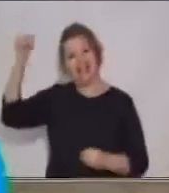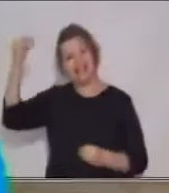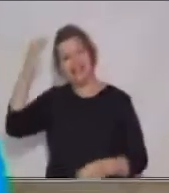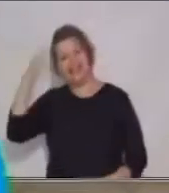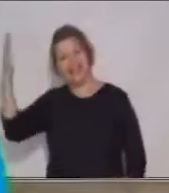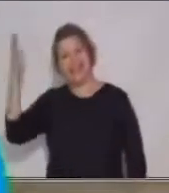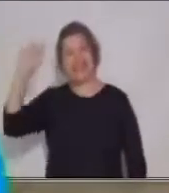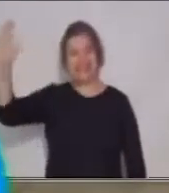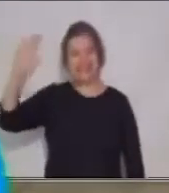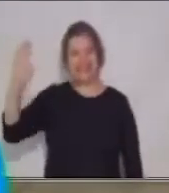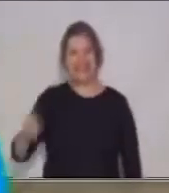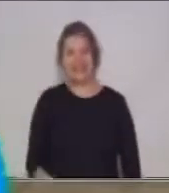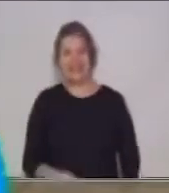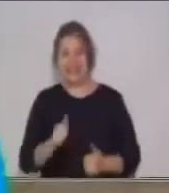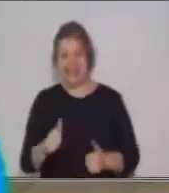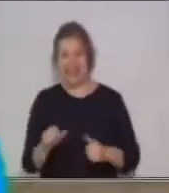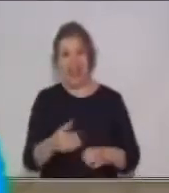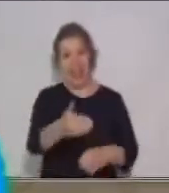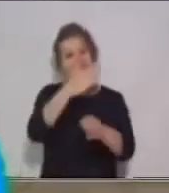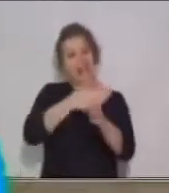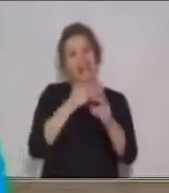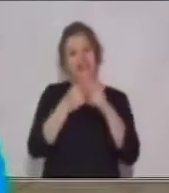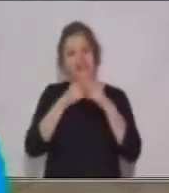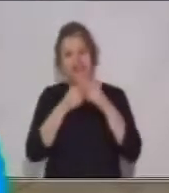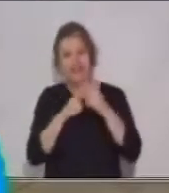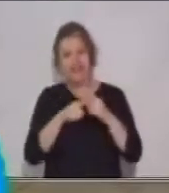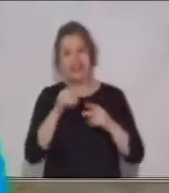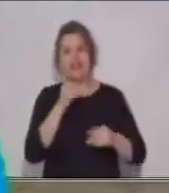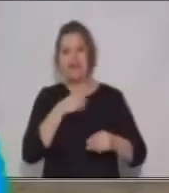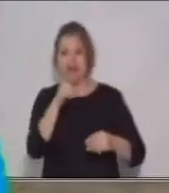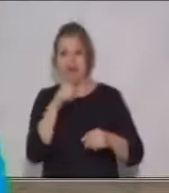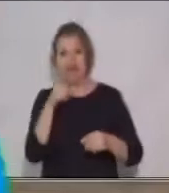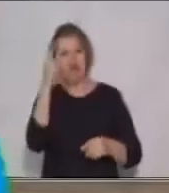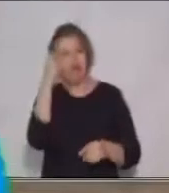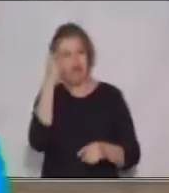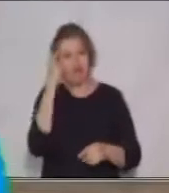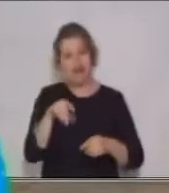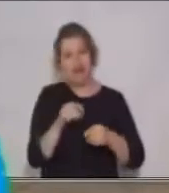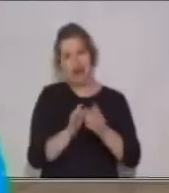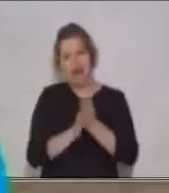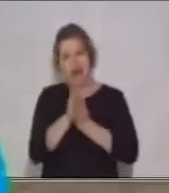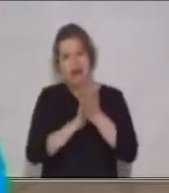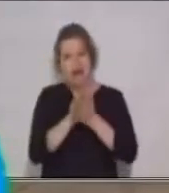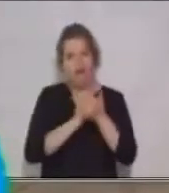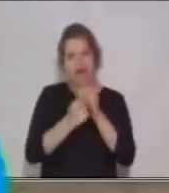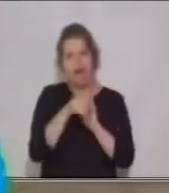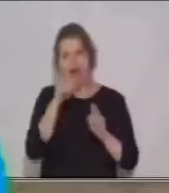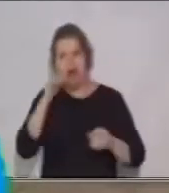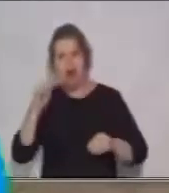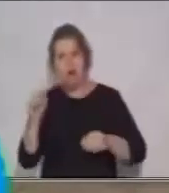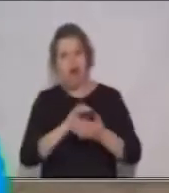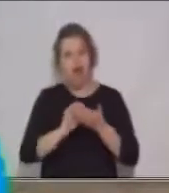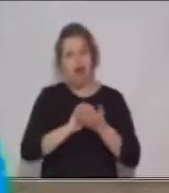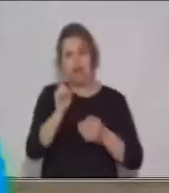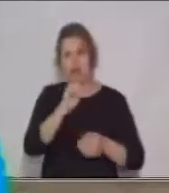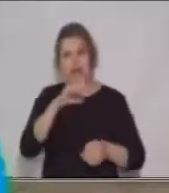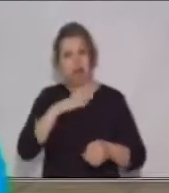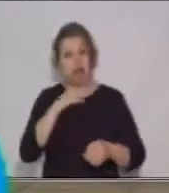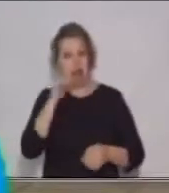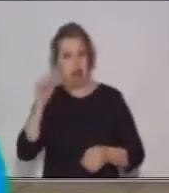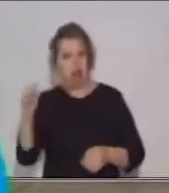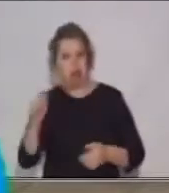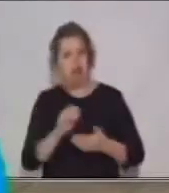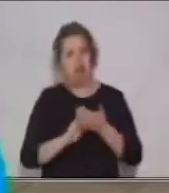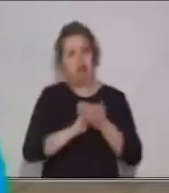gusto. Antes de empezar te recomiendo que laves tus manos constantemente con agua y jabón. Y si no tienes agua y jabón de